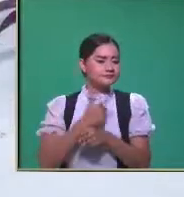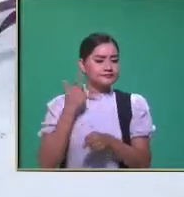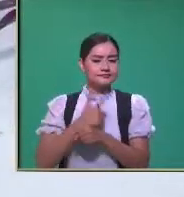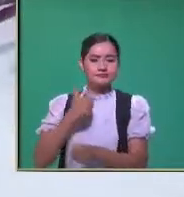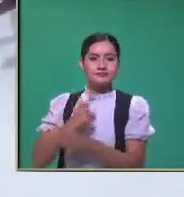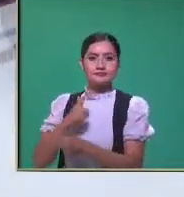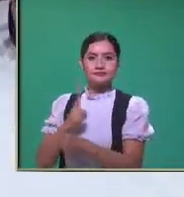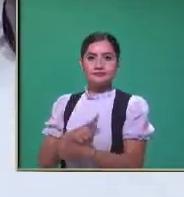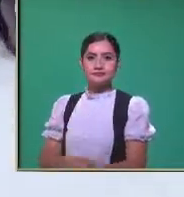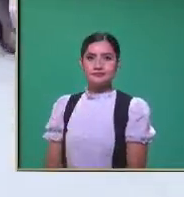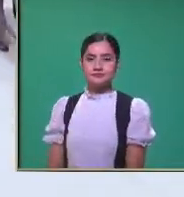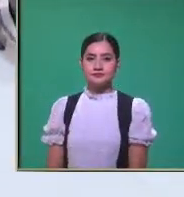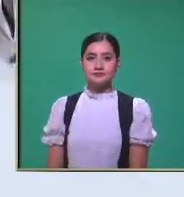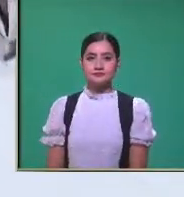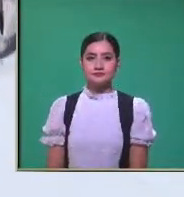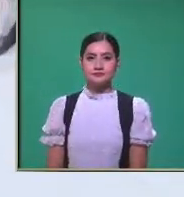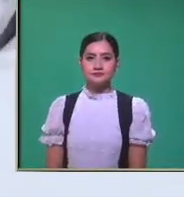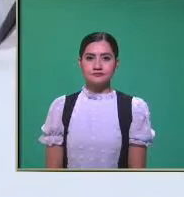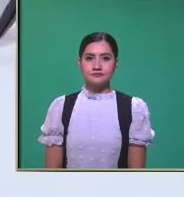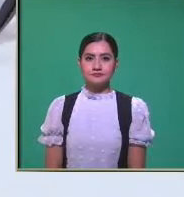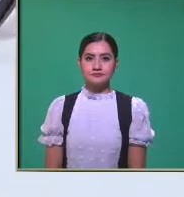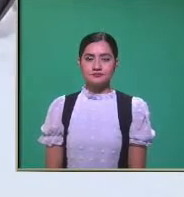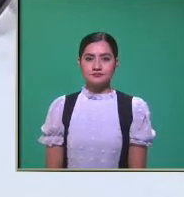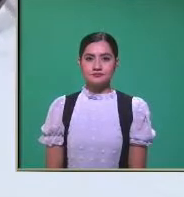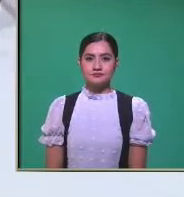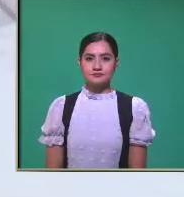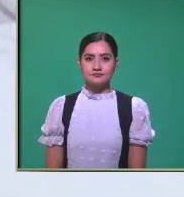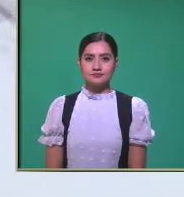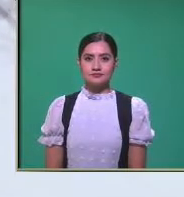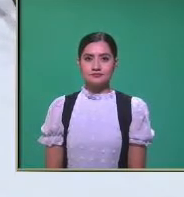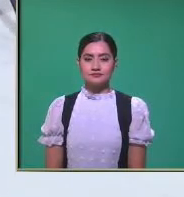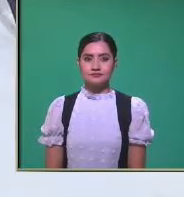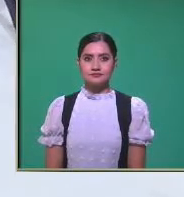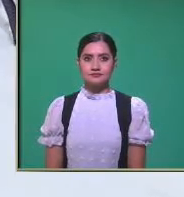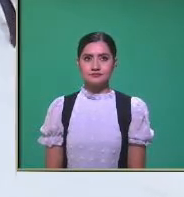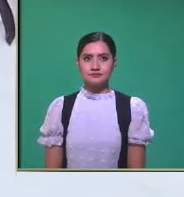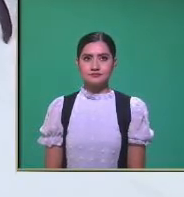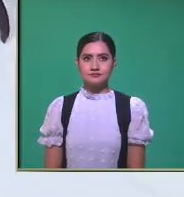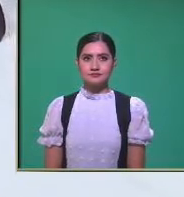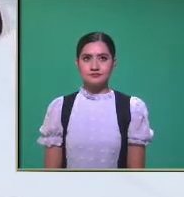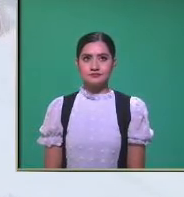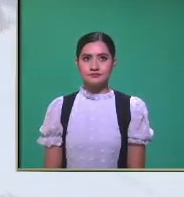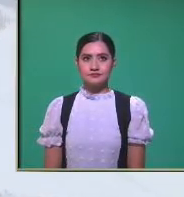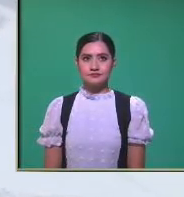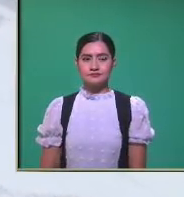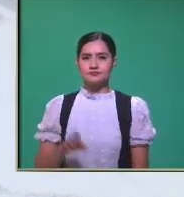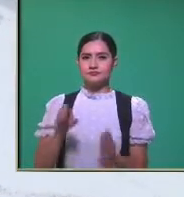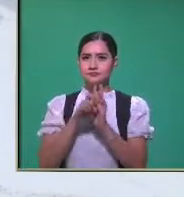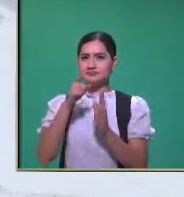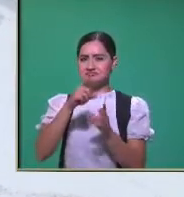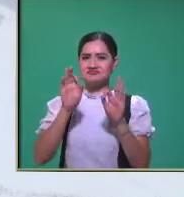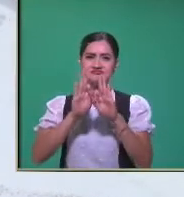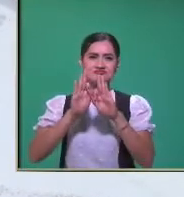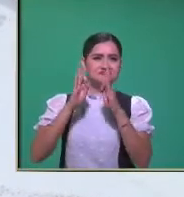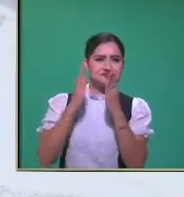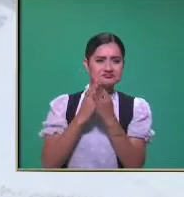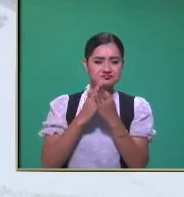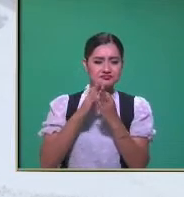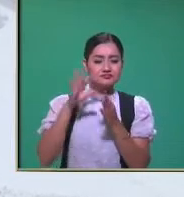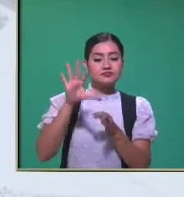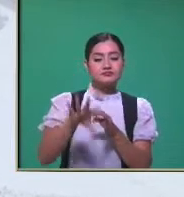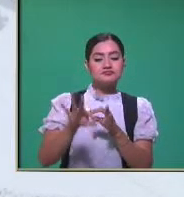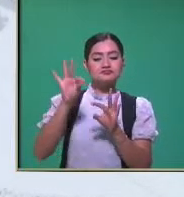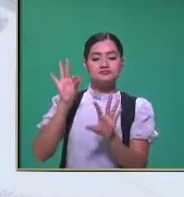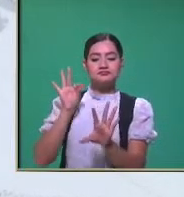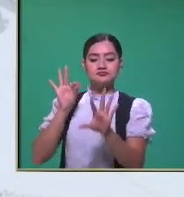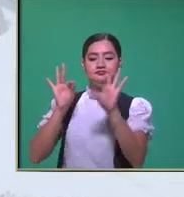hacer pues, con estas, mira, cosas que encontramos? Se me hace que yo voy a hacer una figura aquí, como vaya saliendo en mi tierra.